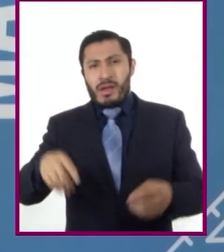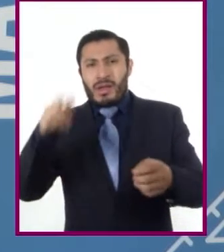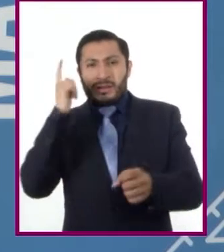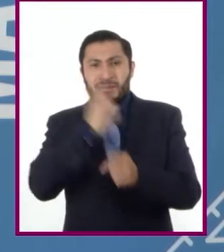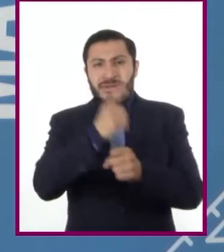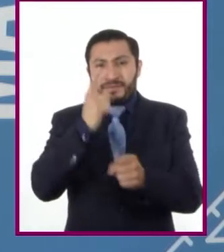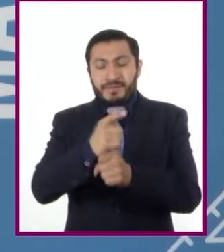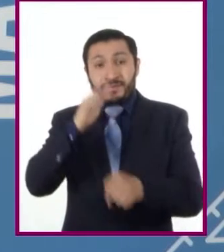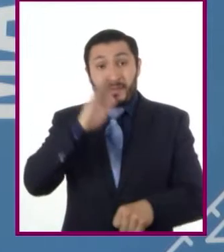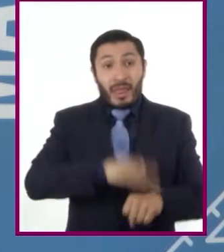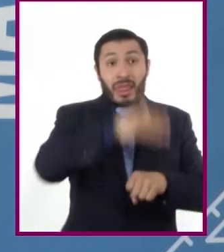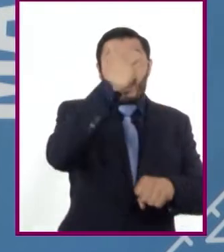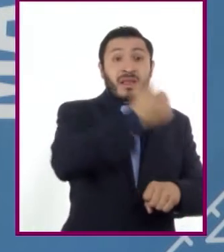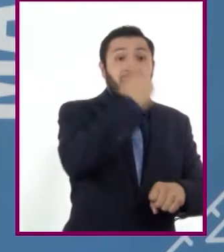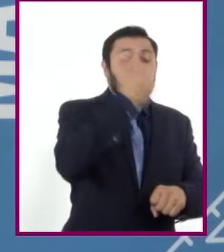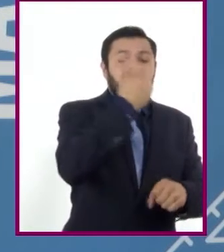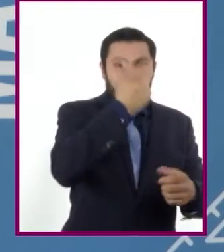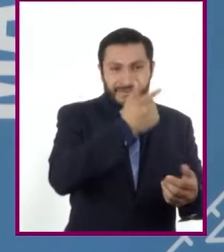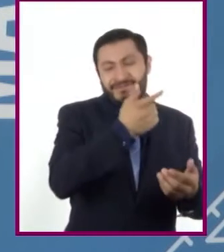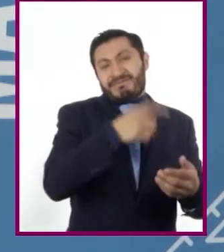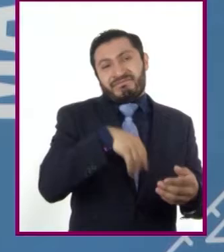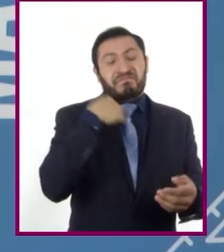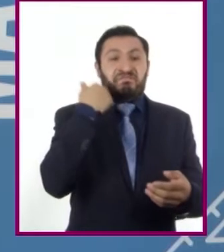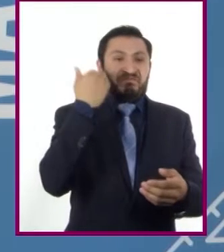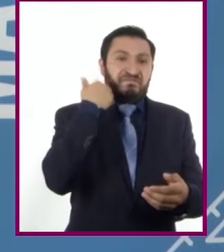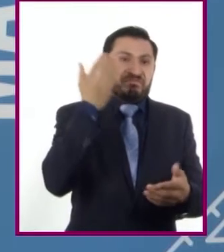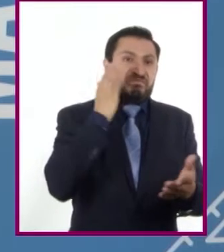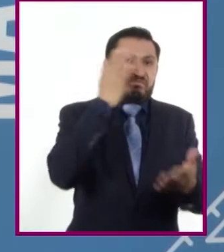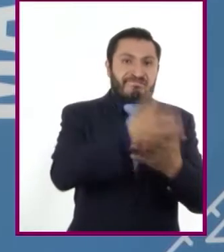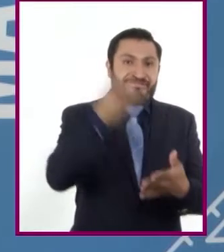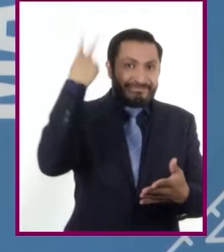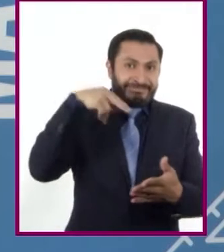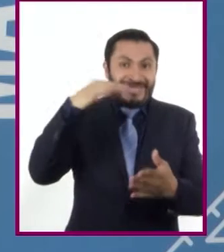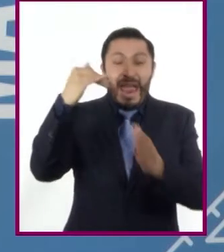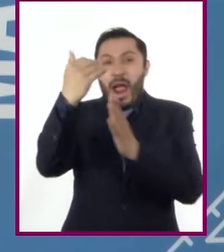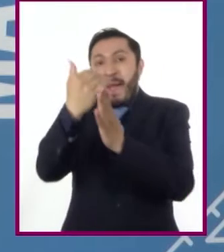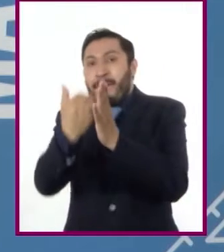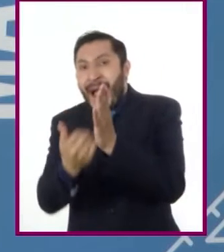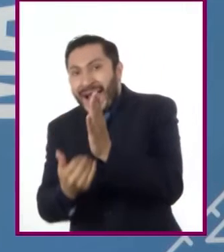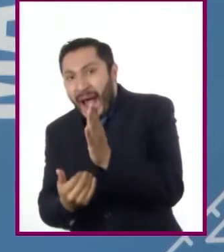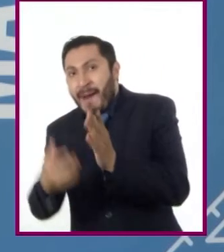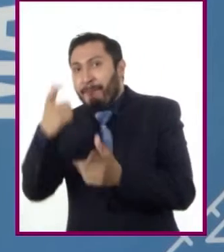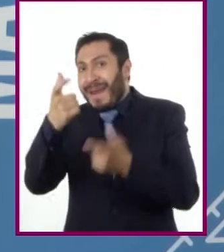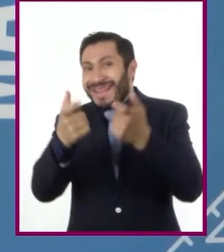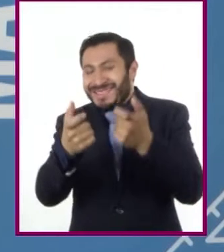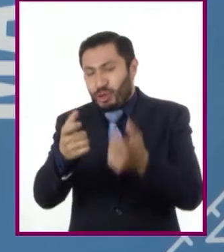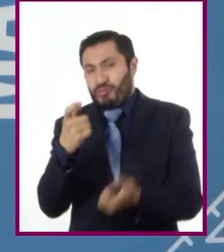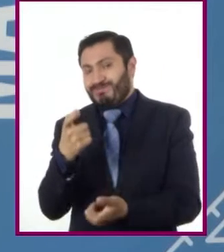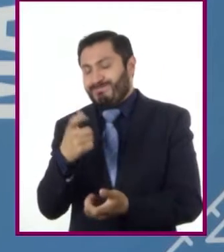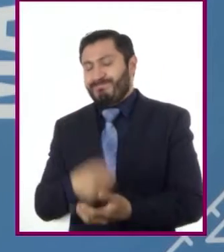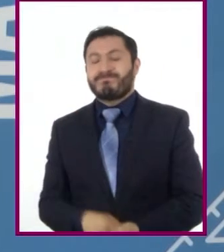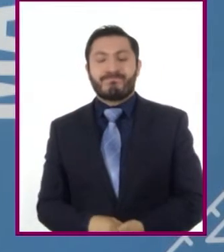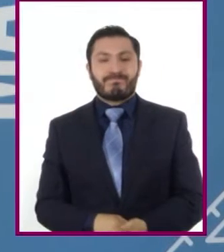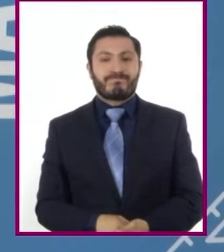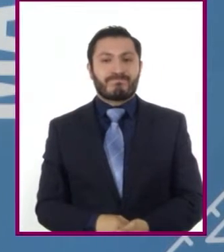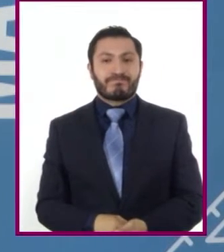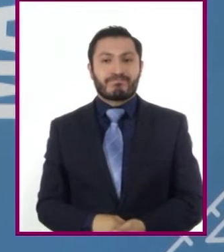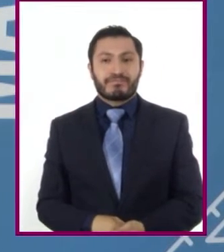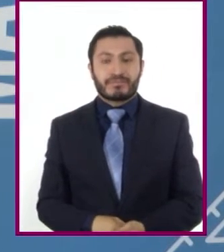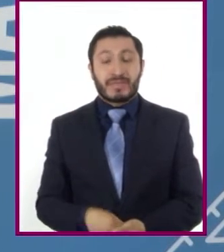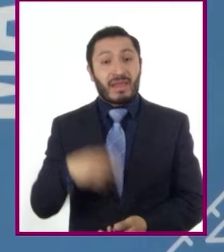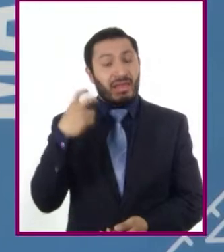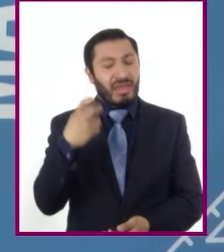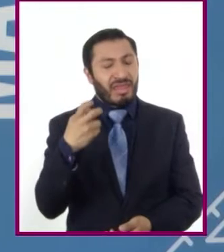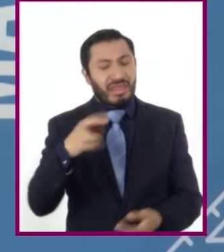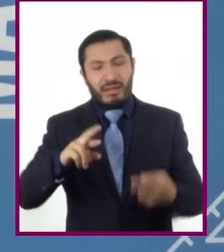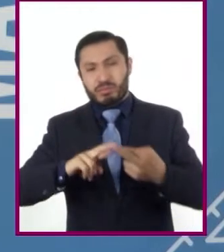mayor cantidad de alumnos dispuestos a asistir a la excursión, menos será el costo que deberán pagar por su pasaje. A este